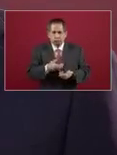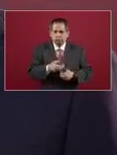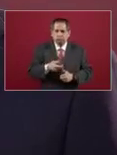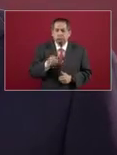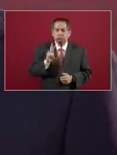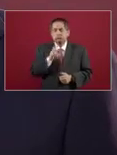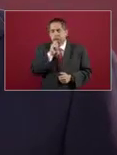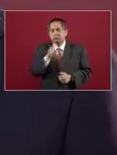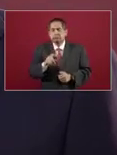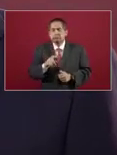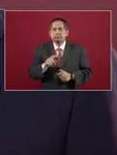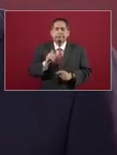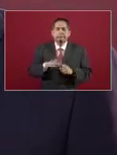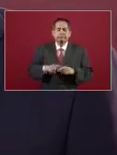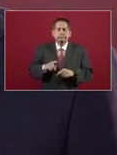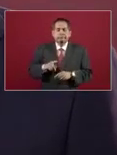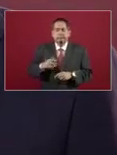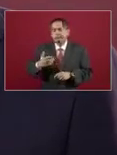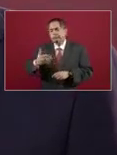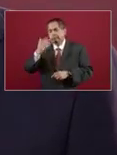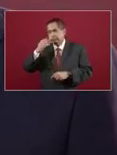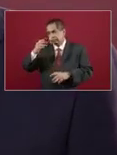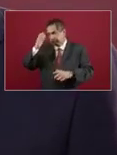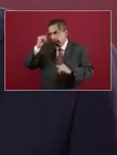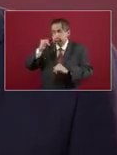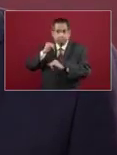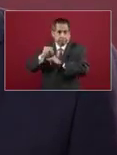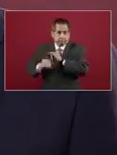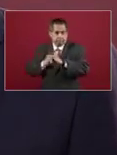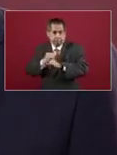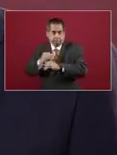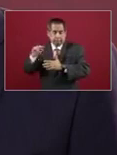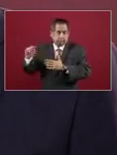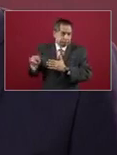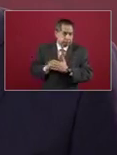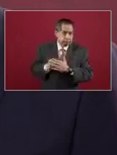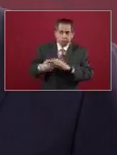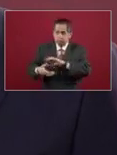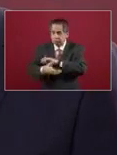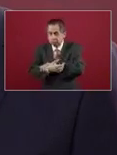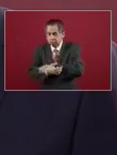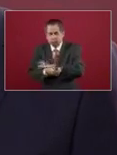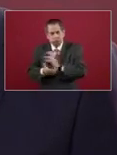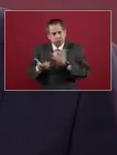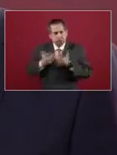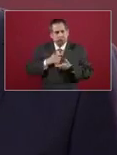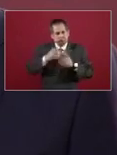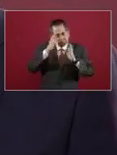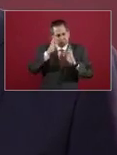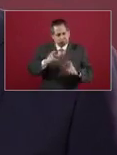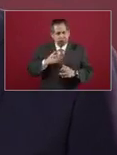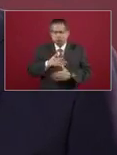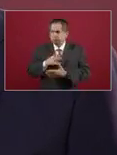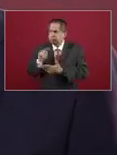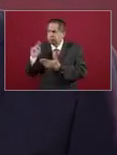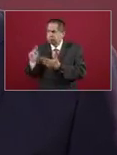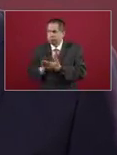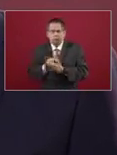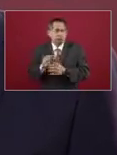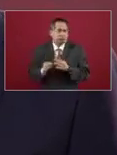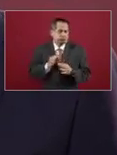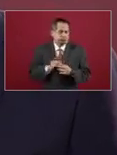respetando acuerdos, tratados comerciales que tiene suscrito el país